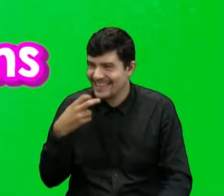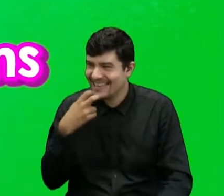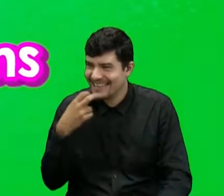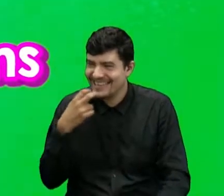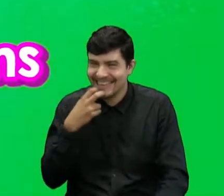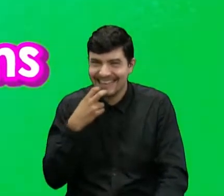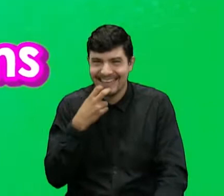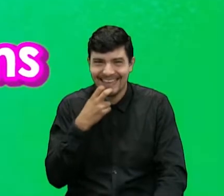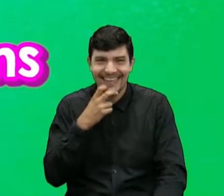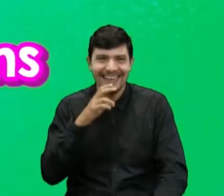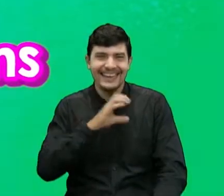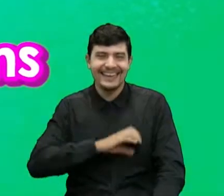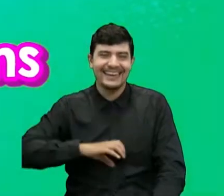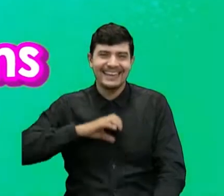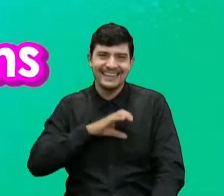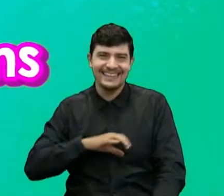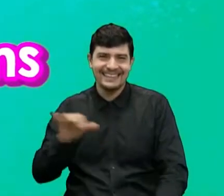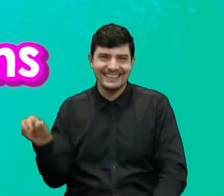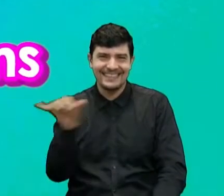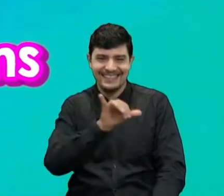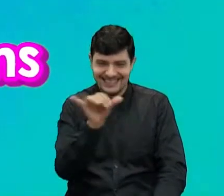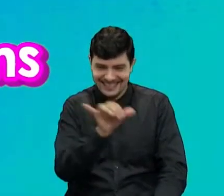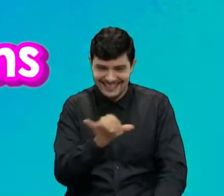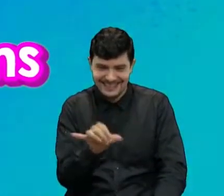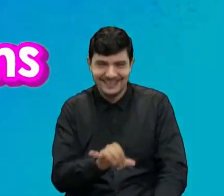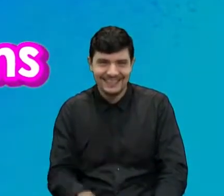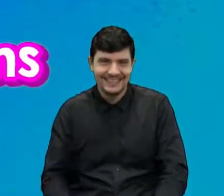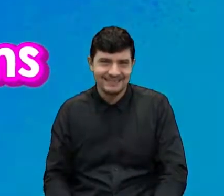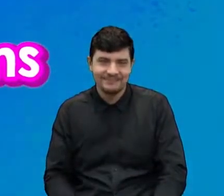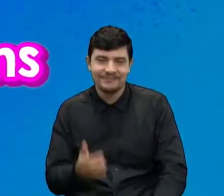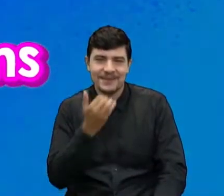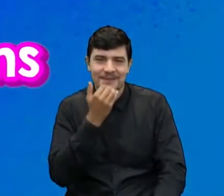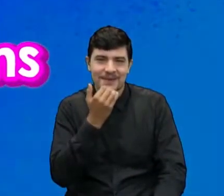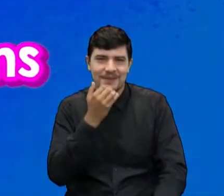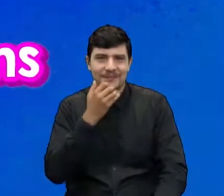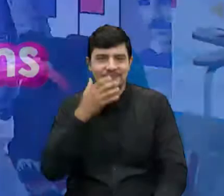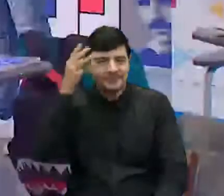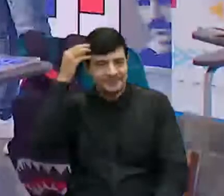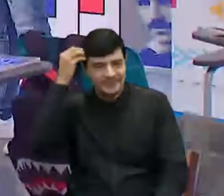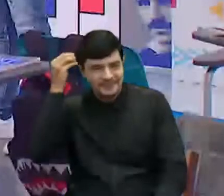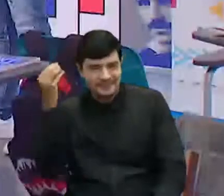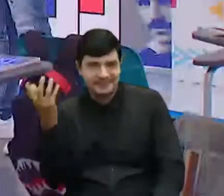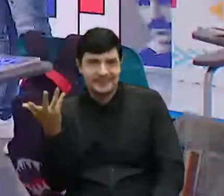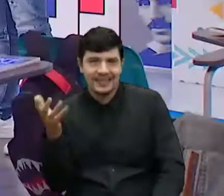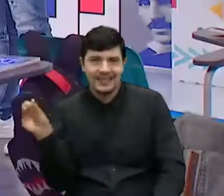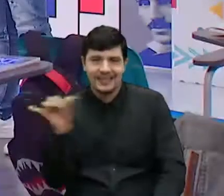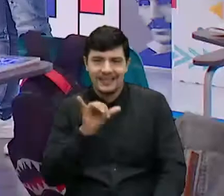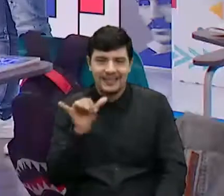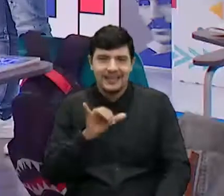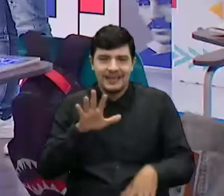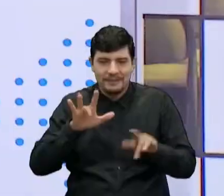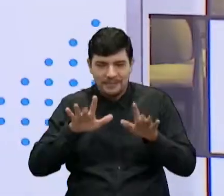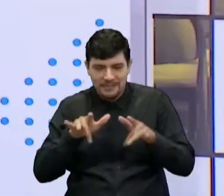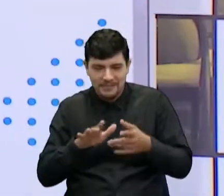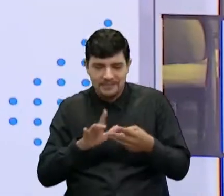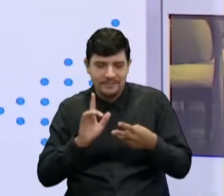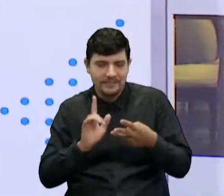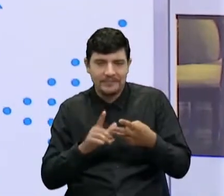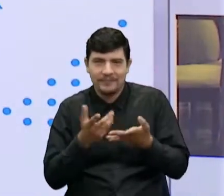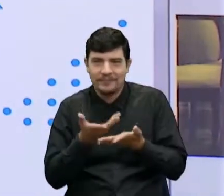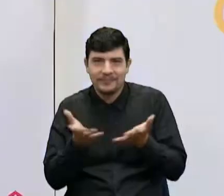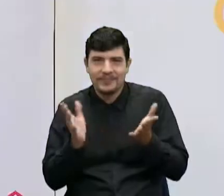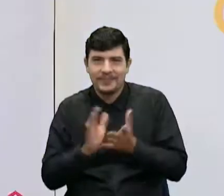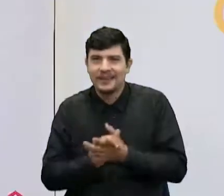Tienen características similares Sí O sea, por ejemplo Que cabello Que las tenemos cabello Tenemos pies Pero usted